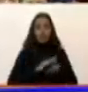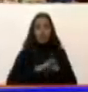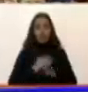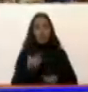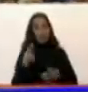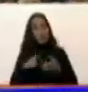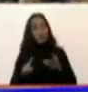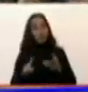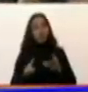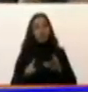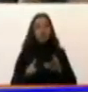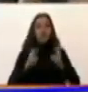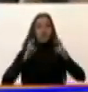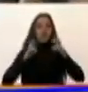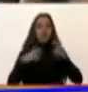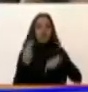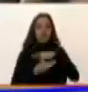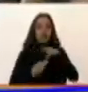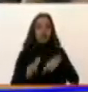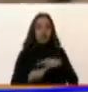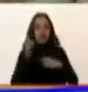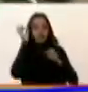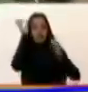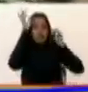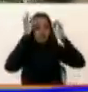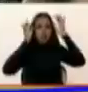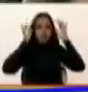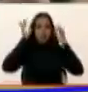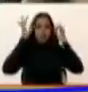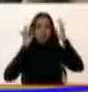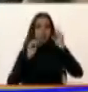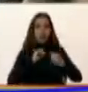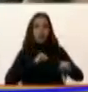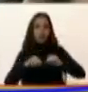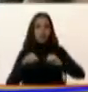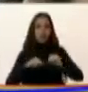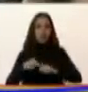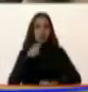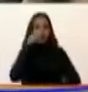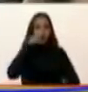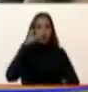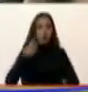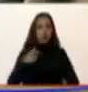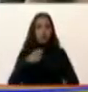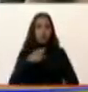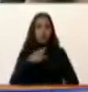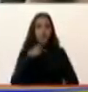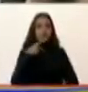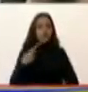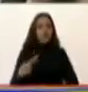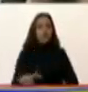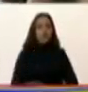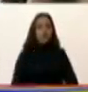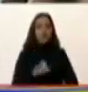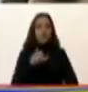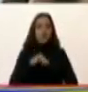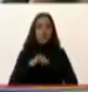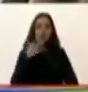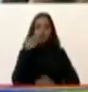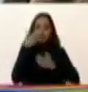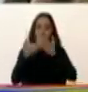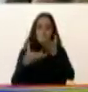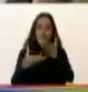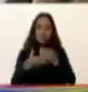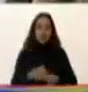revolucionaria de este congreso ha sido la creatividad en la agitación política. Y hay una consigna que